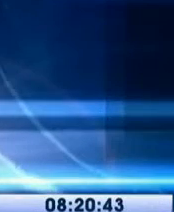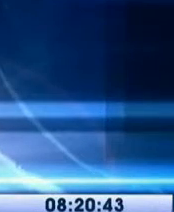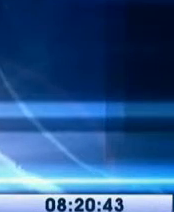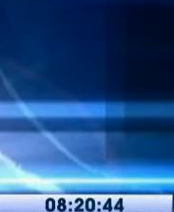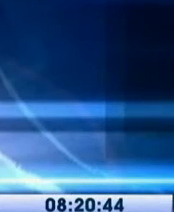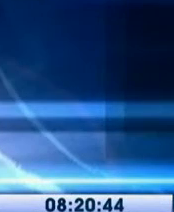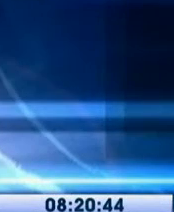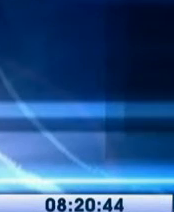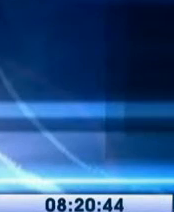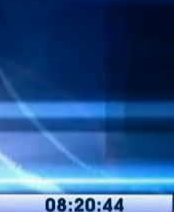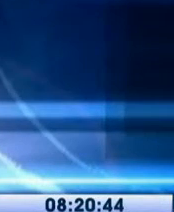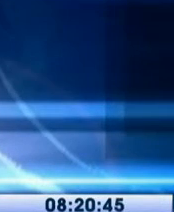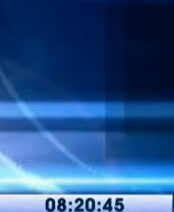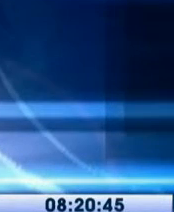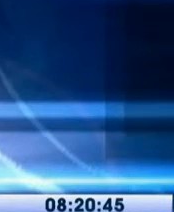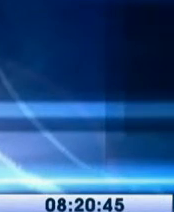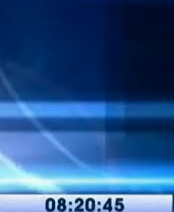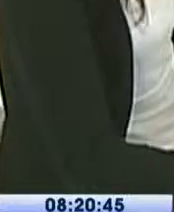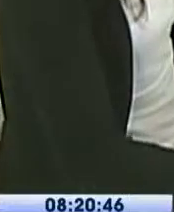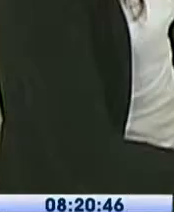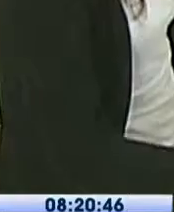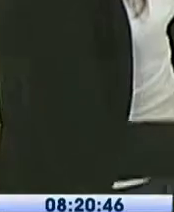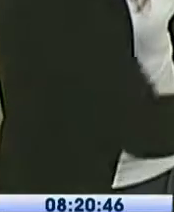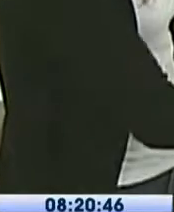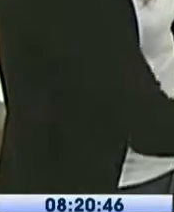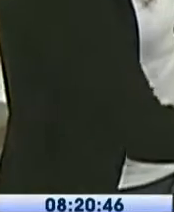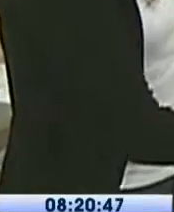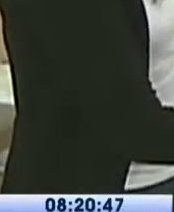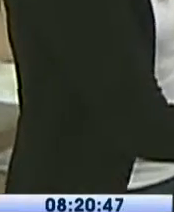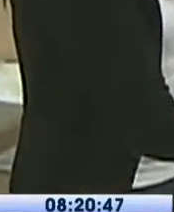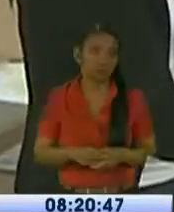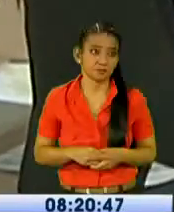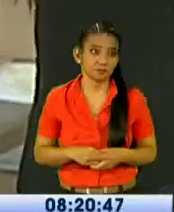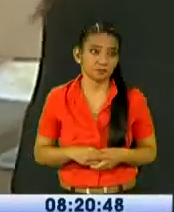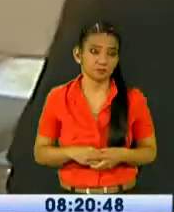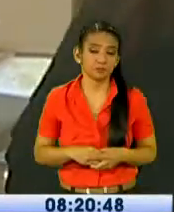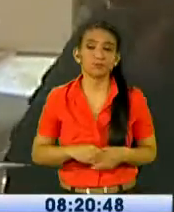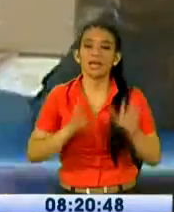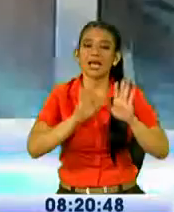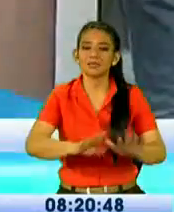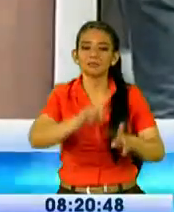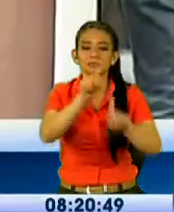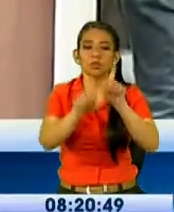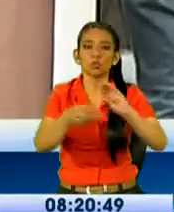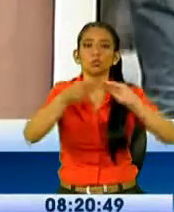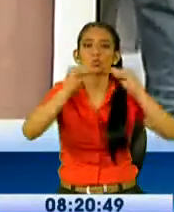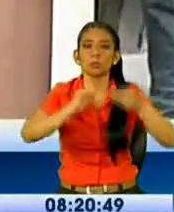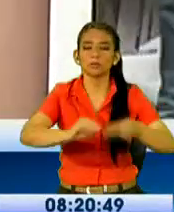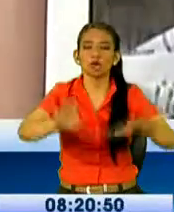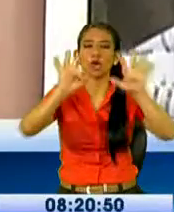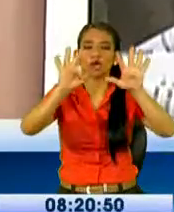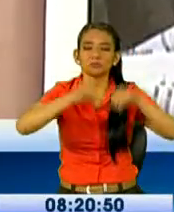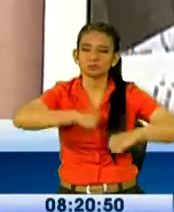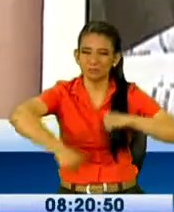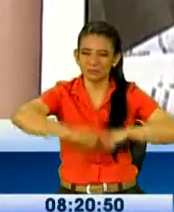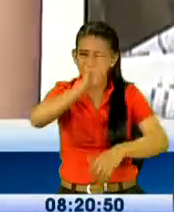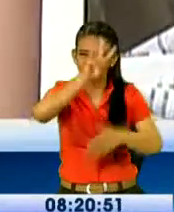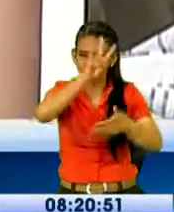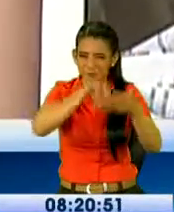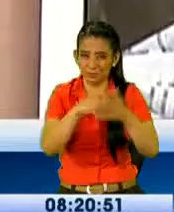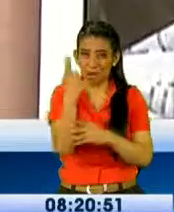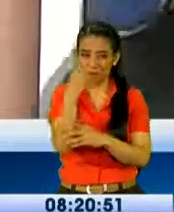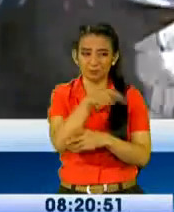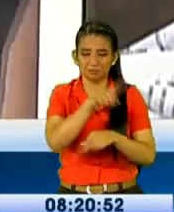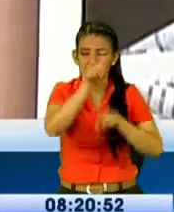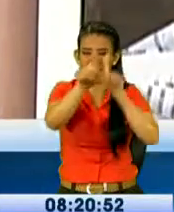que tengan como finalidad dar muerte al animal? Esa era la pregunta número 8 de la consulta popular de mayo de 2011, la misma que en